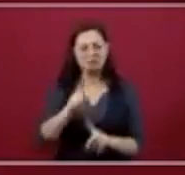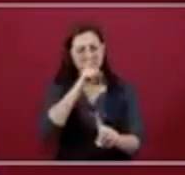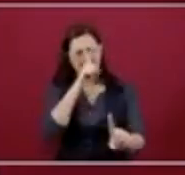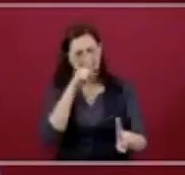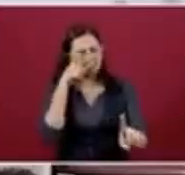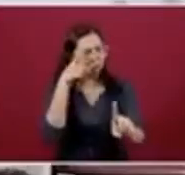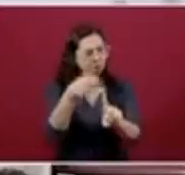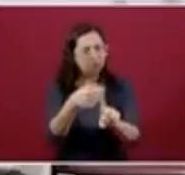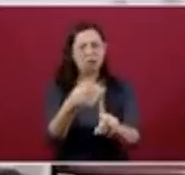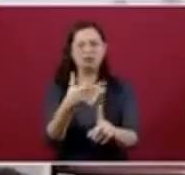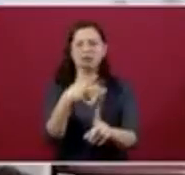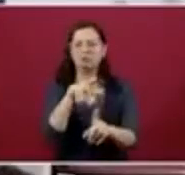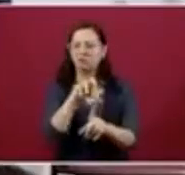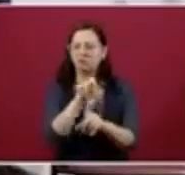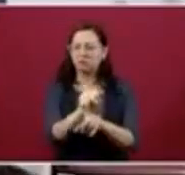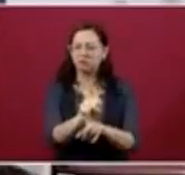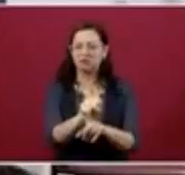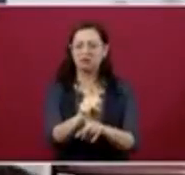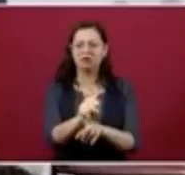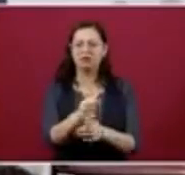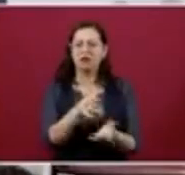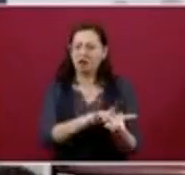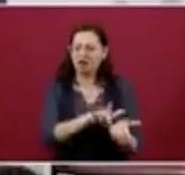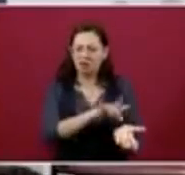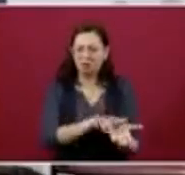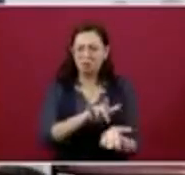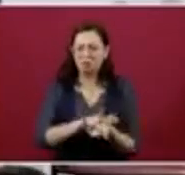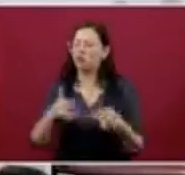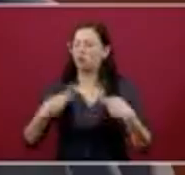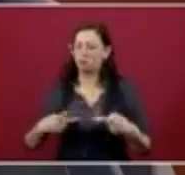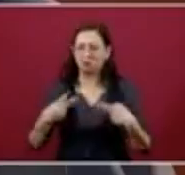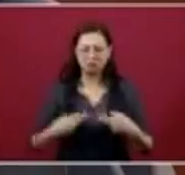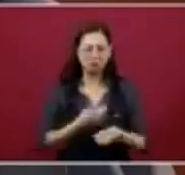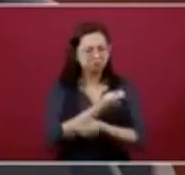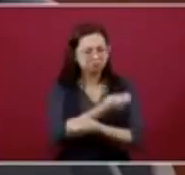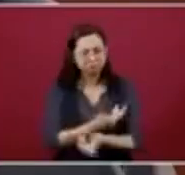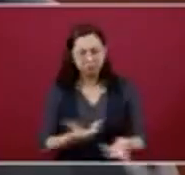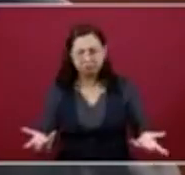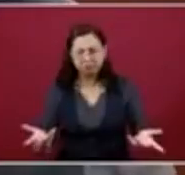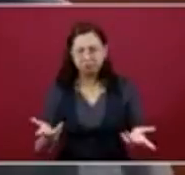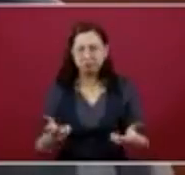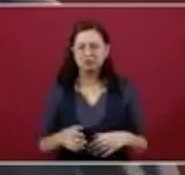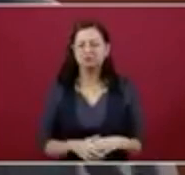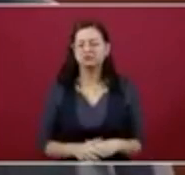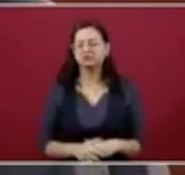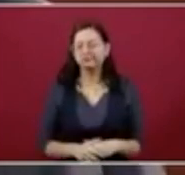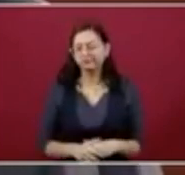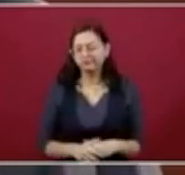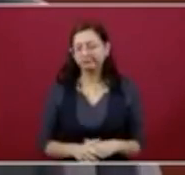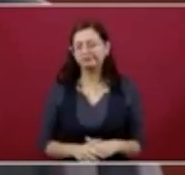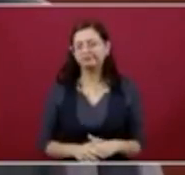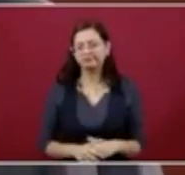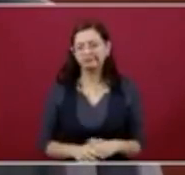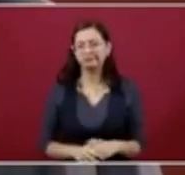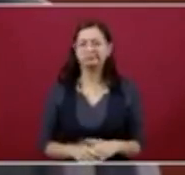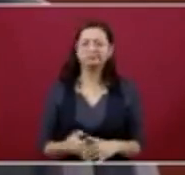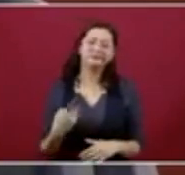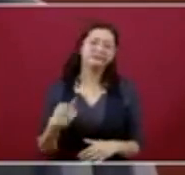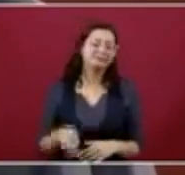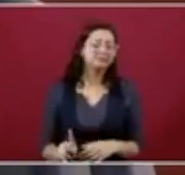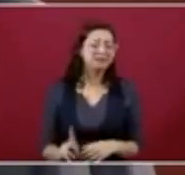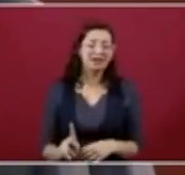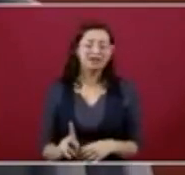propósitos de apoyo a la gente, pero en general se cometían